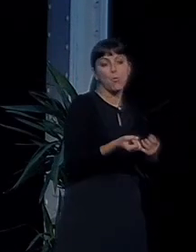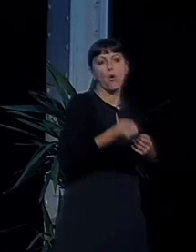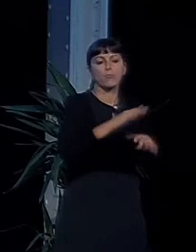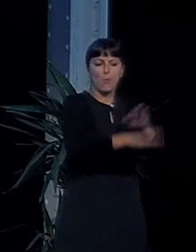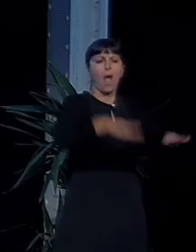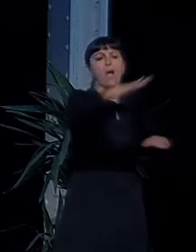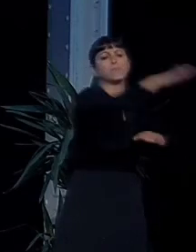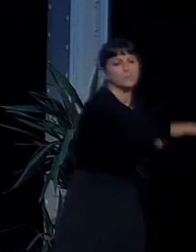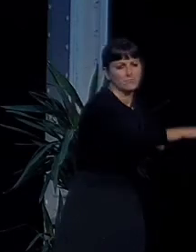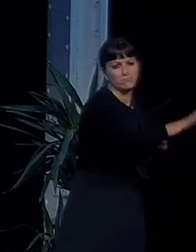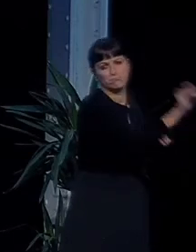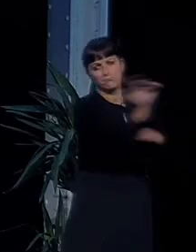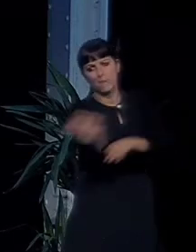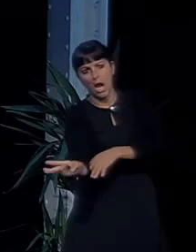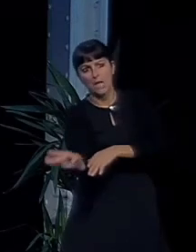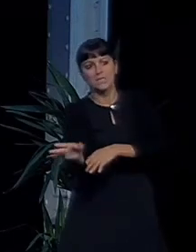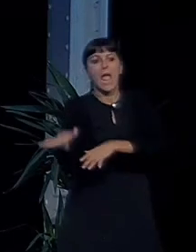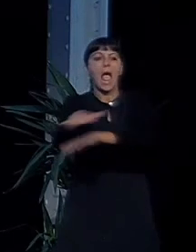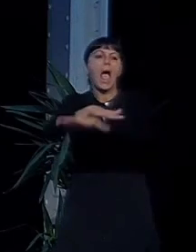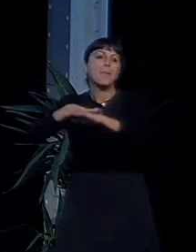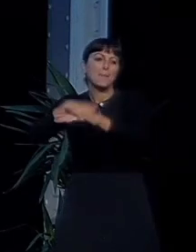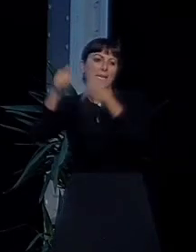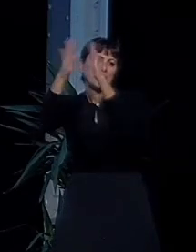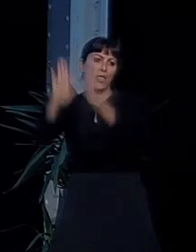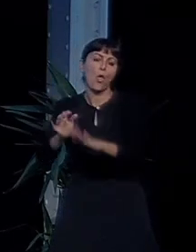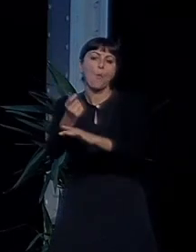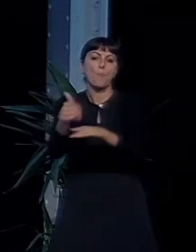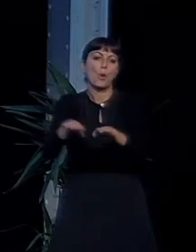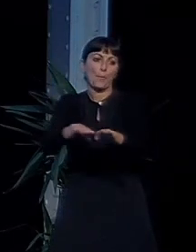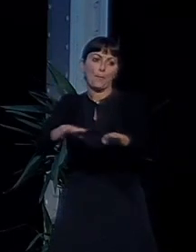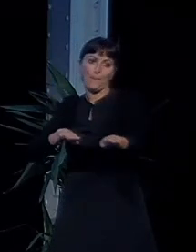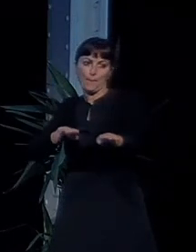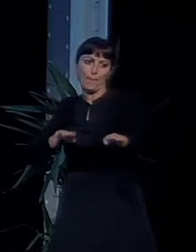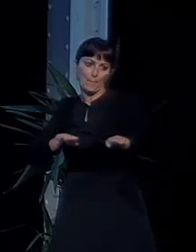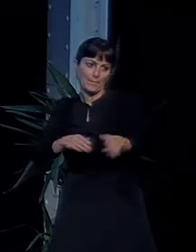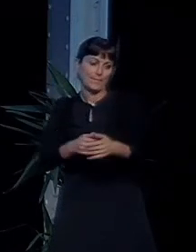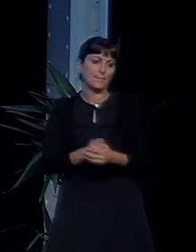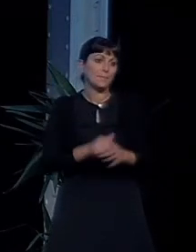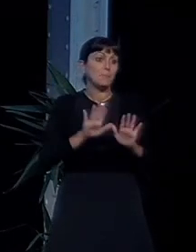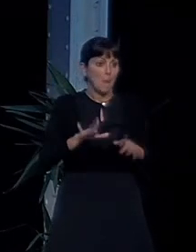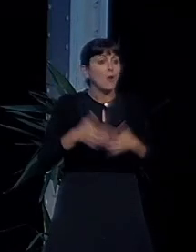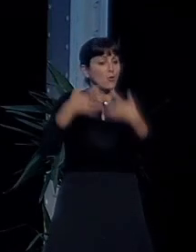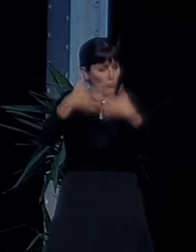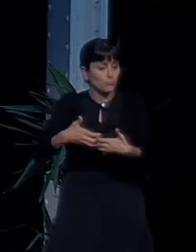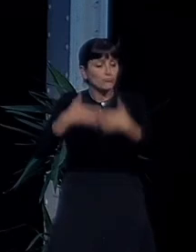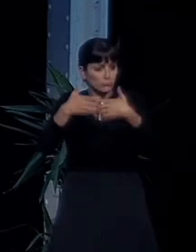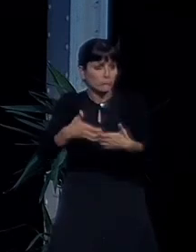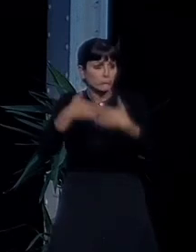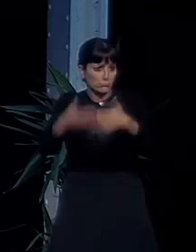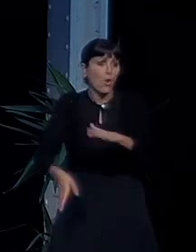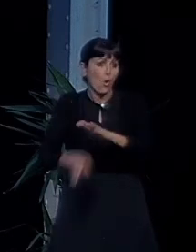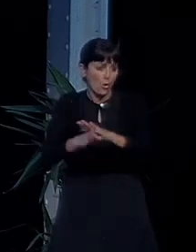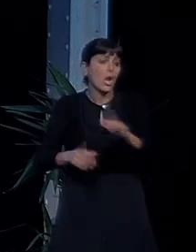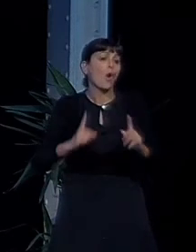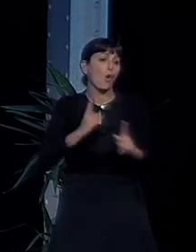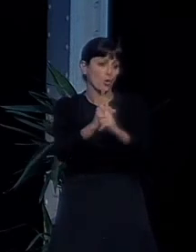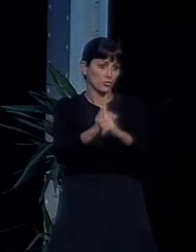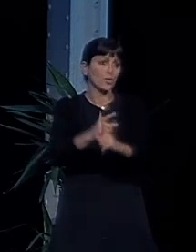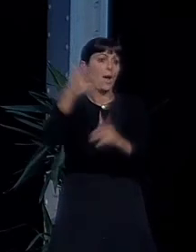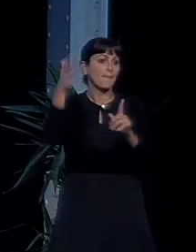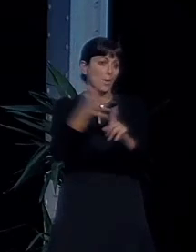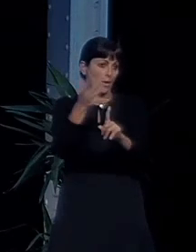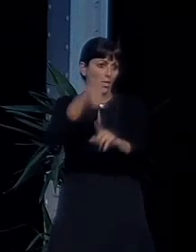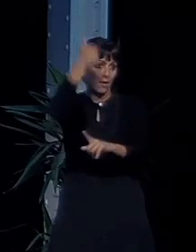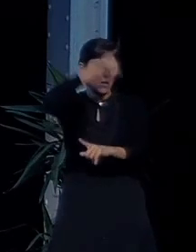intentamos, claro, ¿no? En la administración nos quedamos un poco cortitas, pero al final también estamos luchando en contra de la violencia machista, ¿no? Entonces, ¿cómo